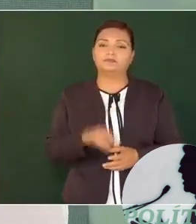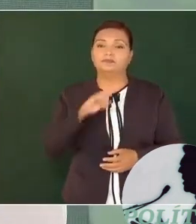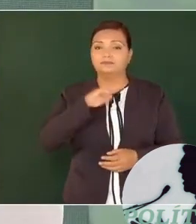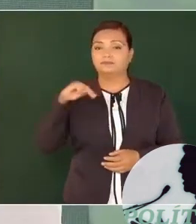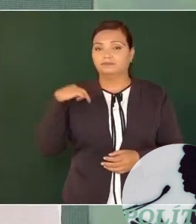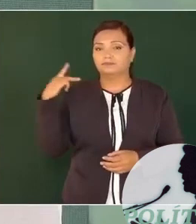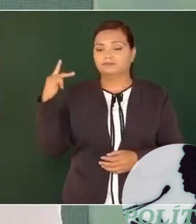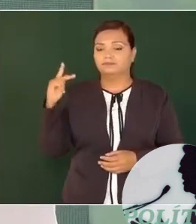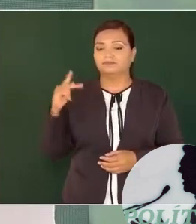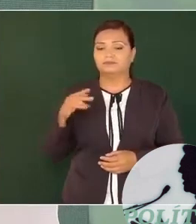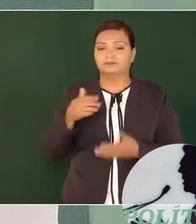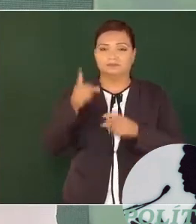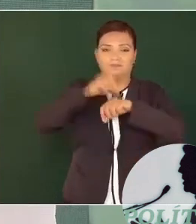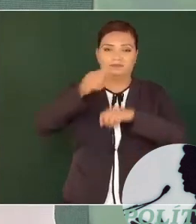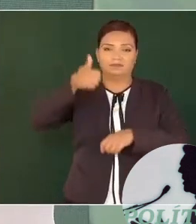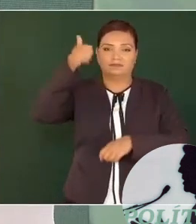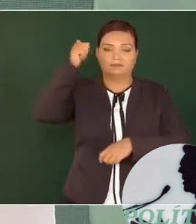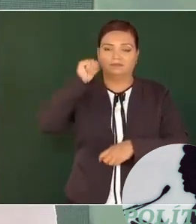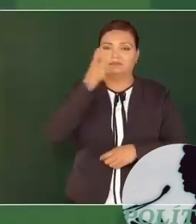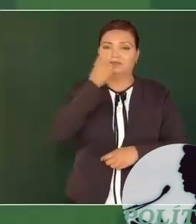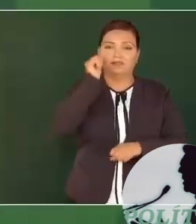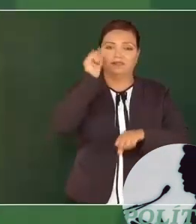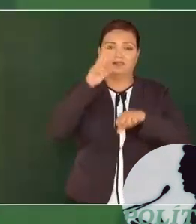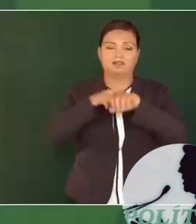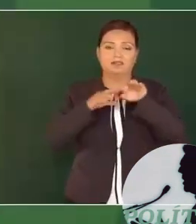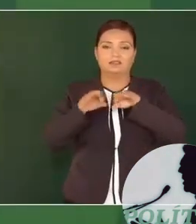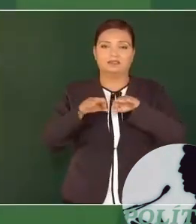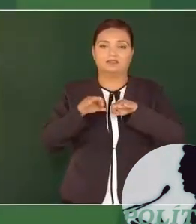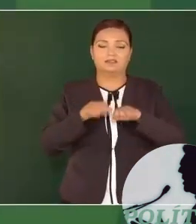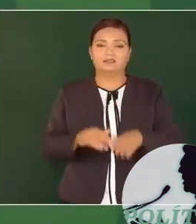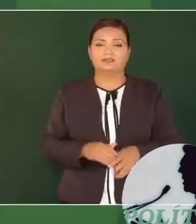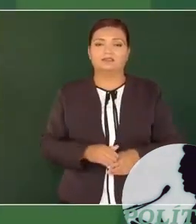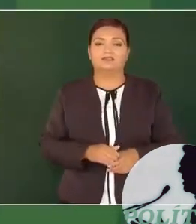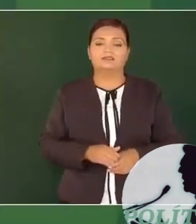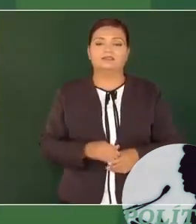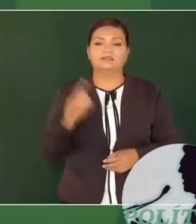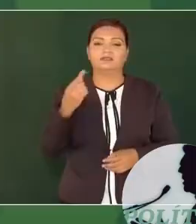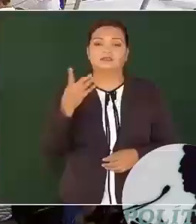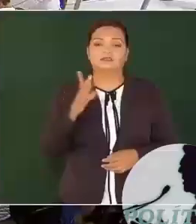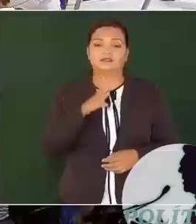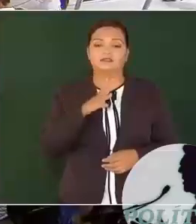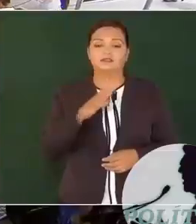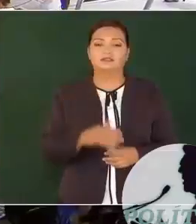nosotros, ayer me lo planteó la secretaria del Trabajo, que habíamos